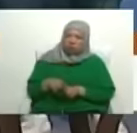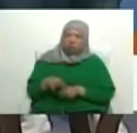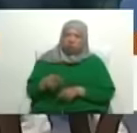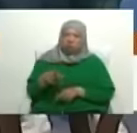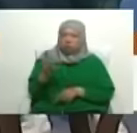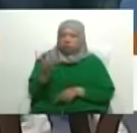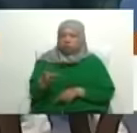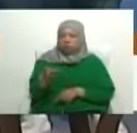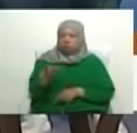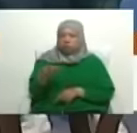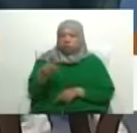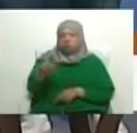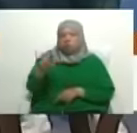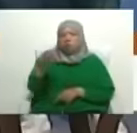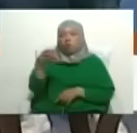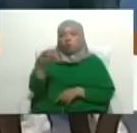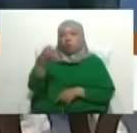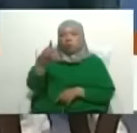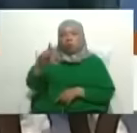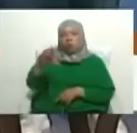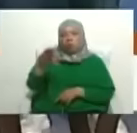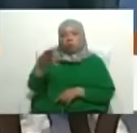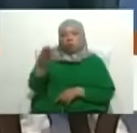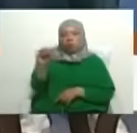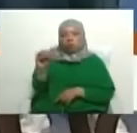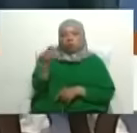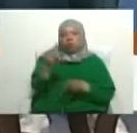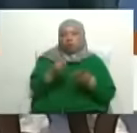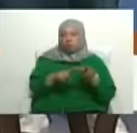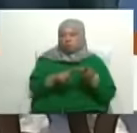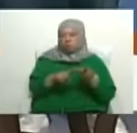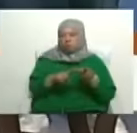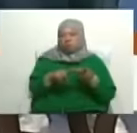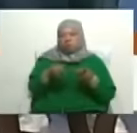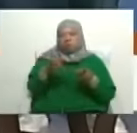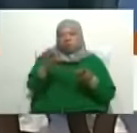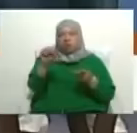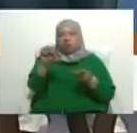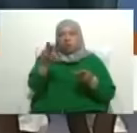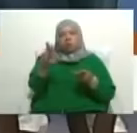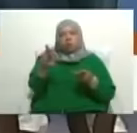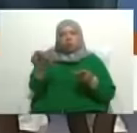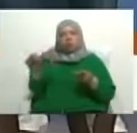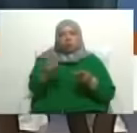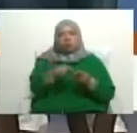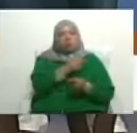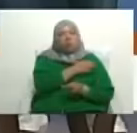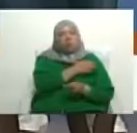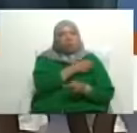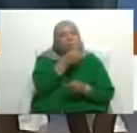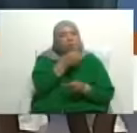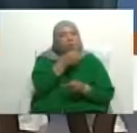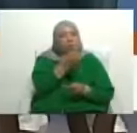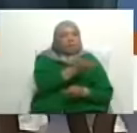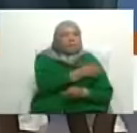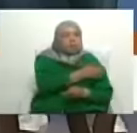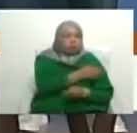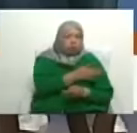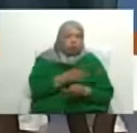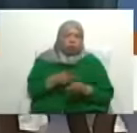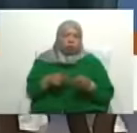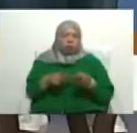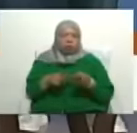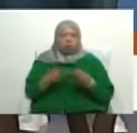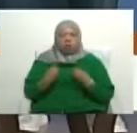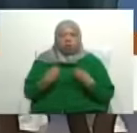esa señora Patricia Poleo, ni a la otra Barraez, ni a la otra, ni a la SUJU, ni eso, no. Ni los voy a llamar, ni los voy a llamar periodistas, ni los voy